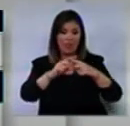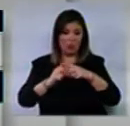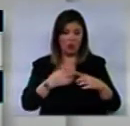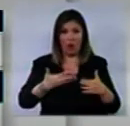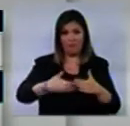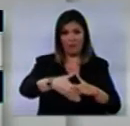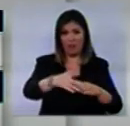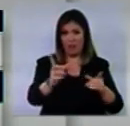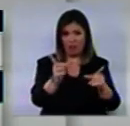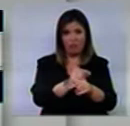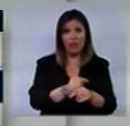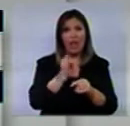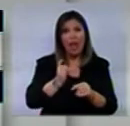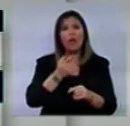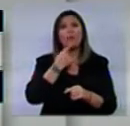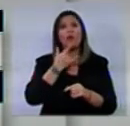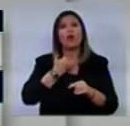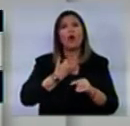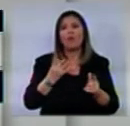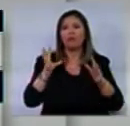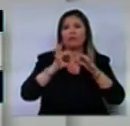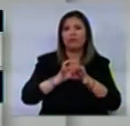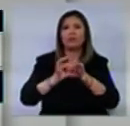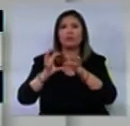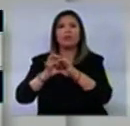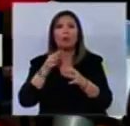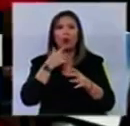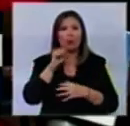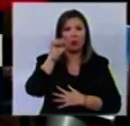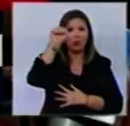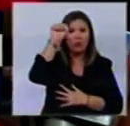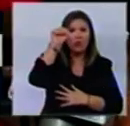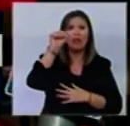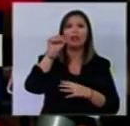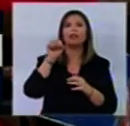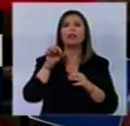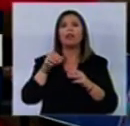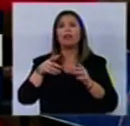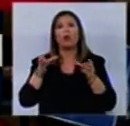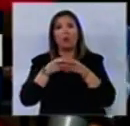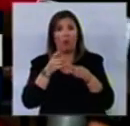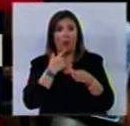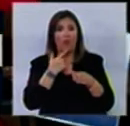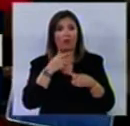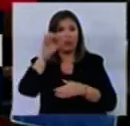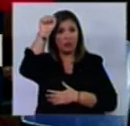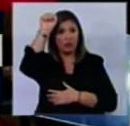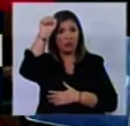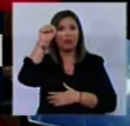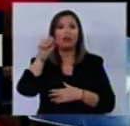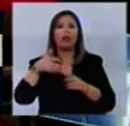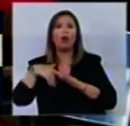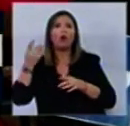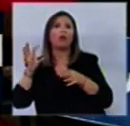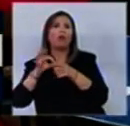está la política de alianzas del partido socialista en las elecciones de octubre en su momento hubo alianzas con sectores como